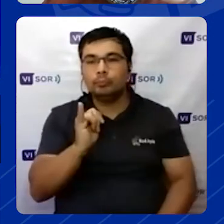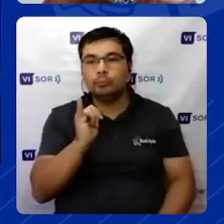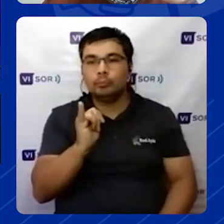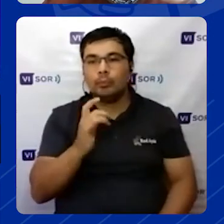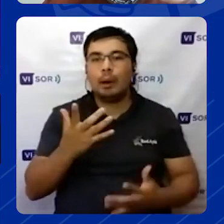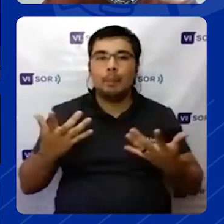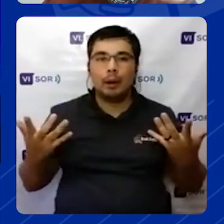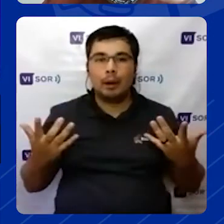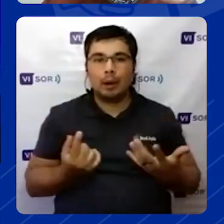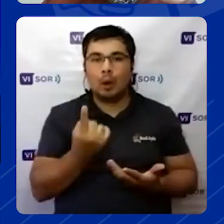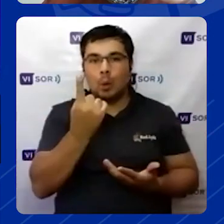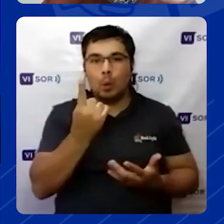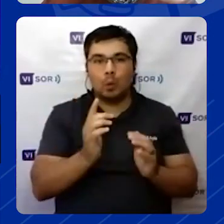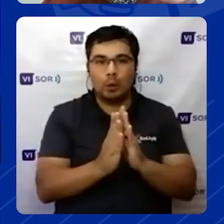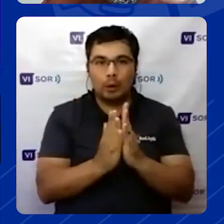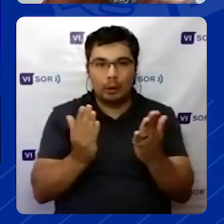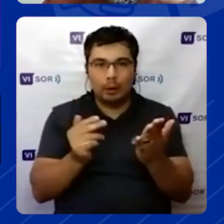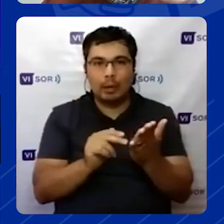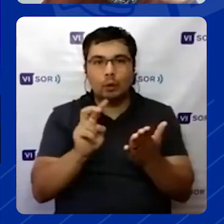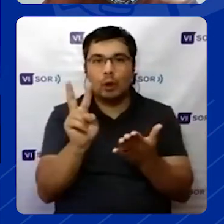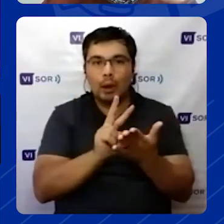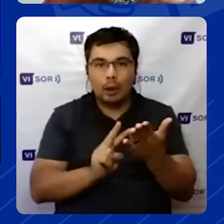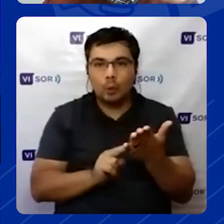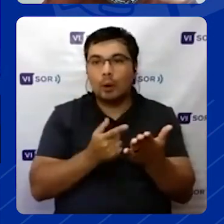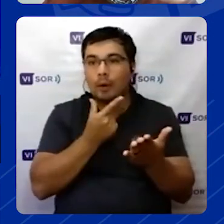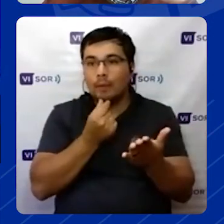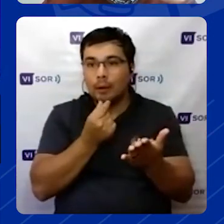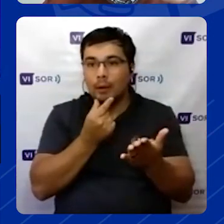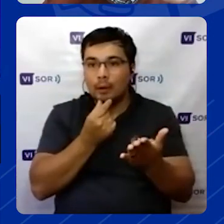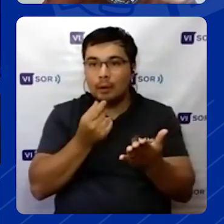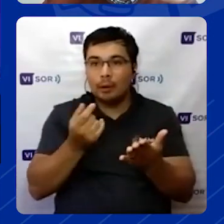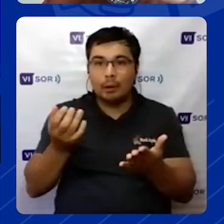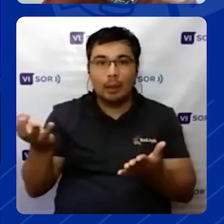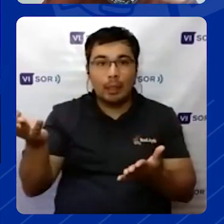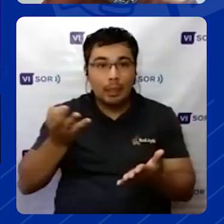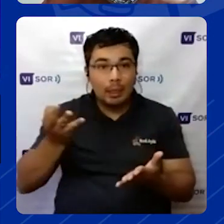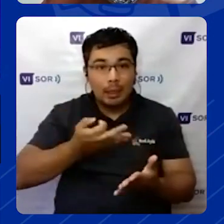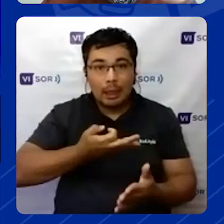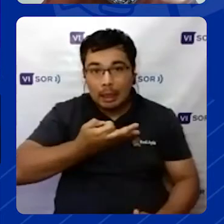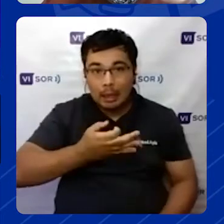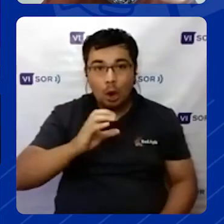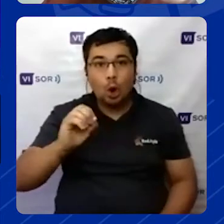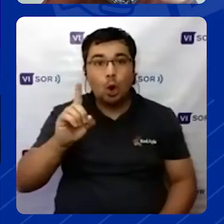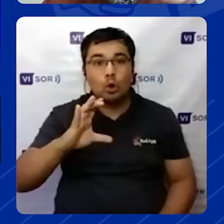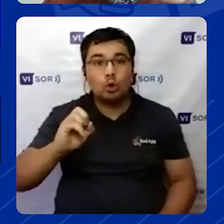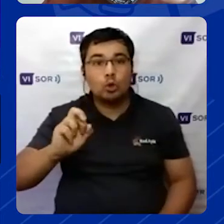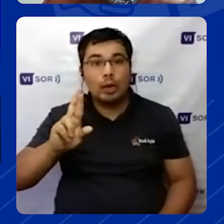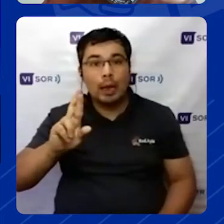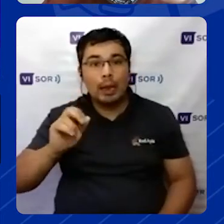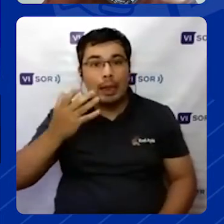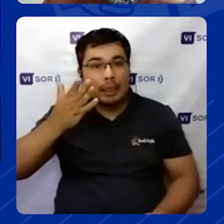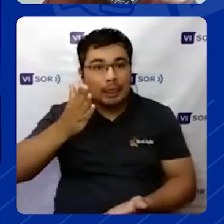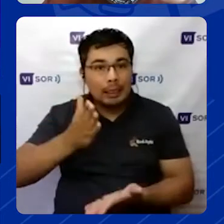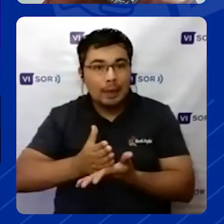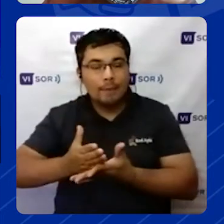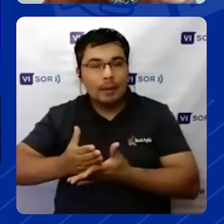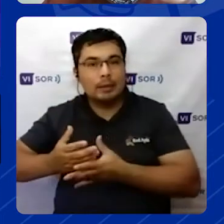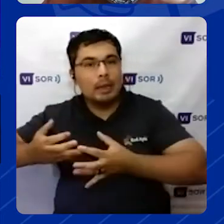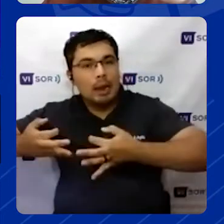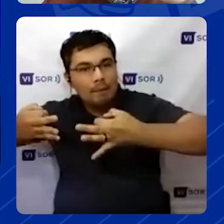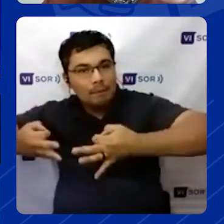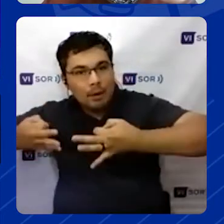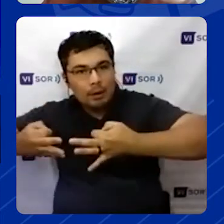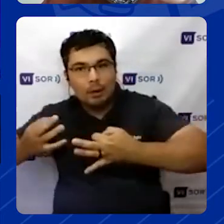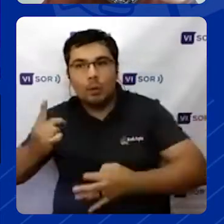lectura fácil, como dijo Oscar, como dije yo, tiene que ser validado por personas con discapacidad intelectual o por personas con dificultades